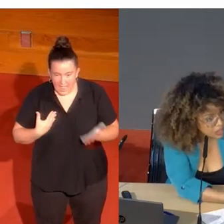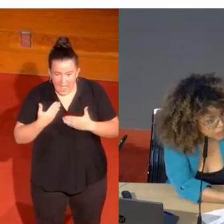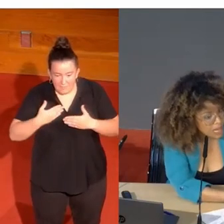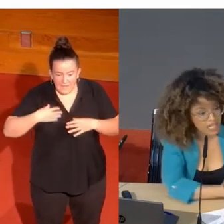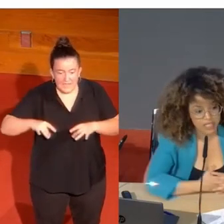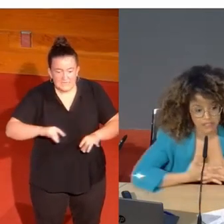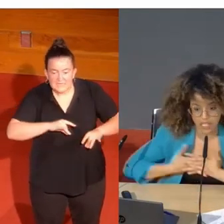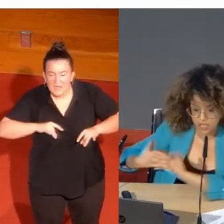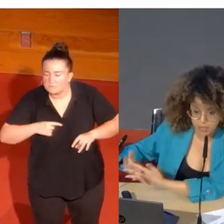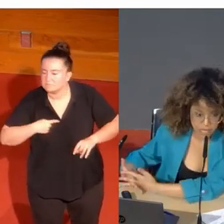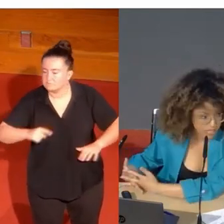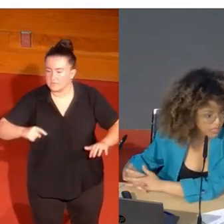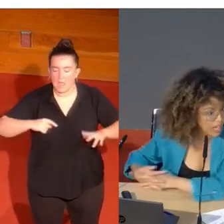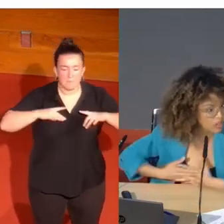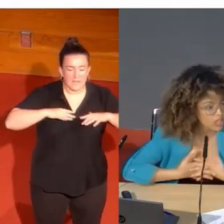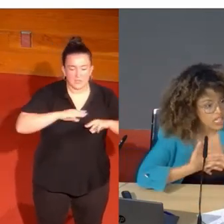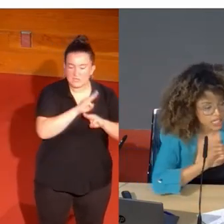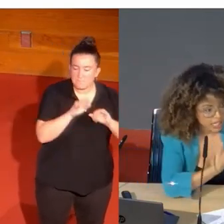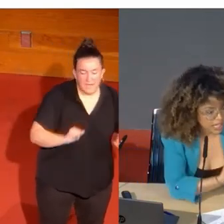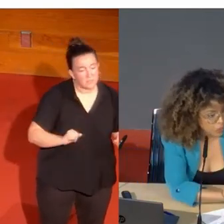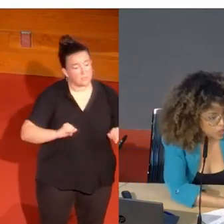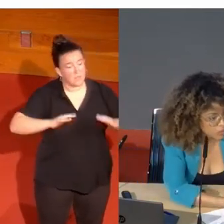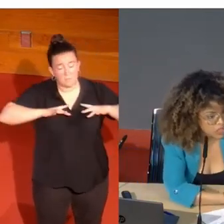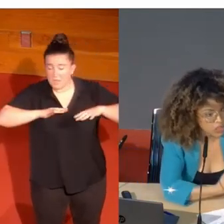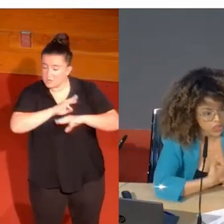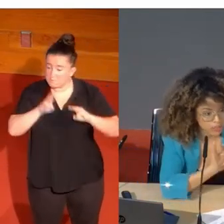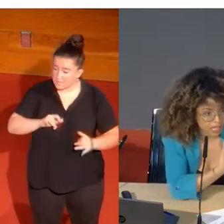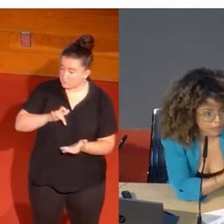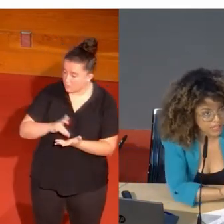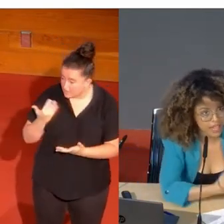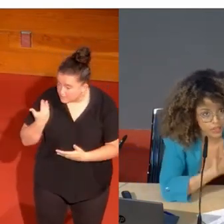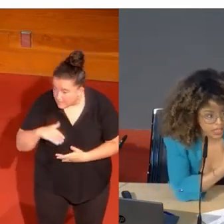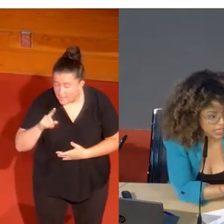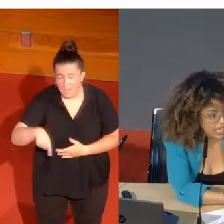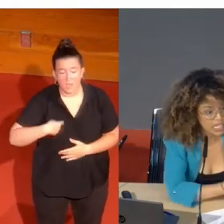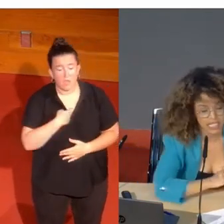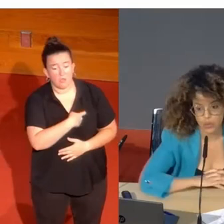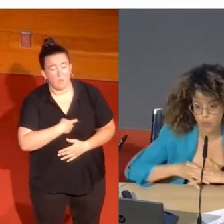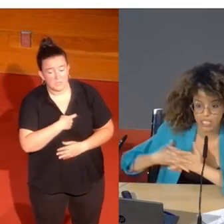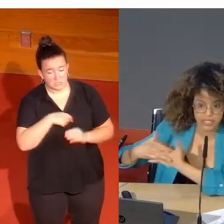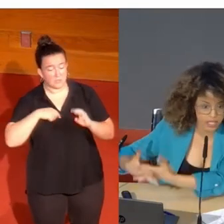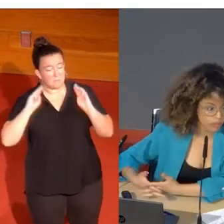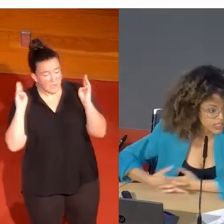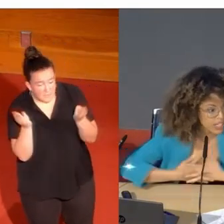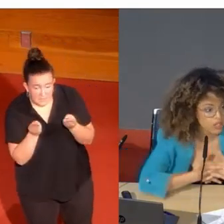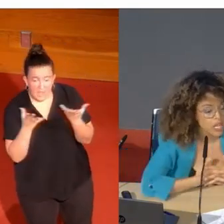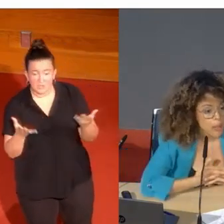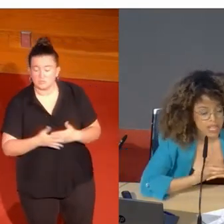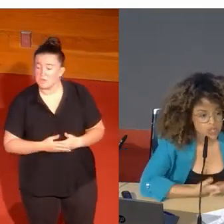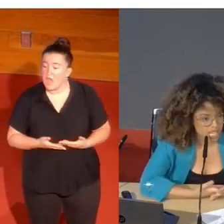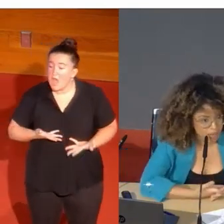hablar de vacaciones en paz que vacaciones en paz ha llegado que que hay una comisión de parlamentarios qué tal que la ayuda humanitaria ha